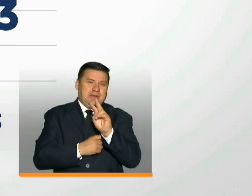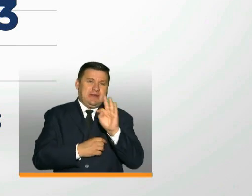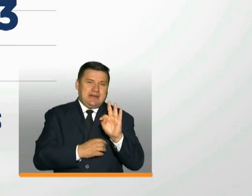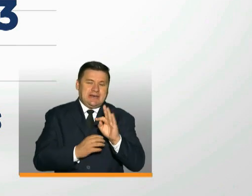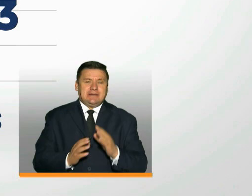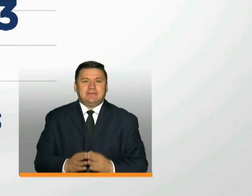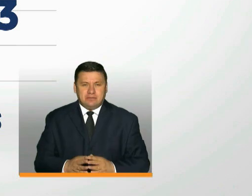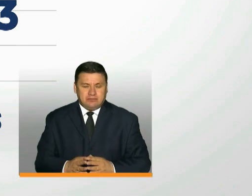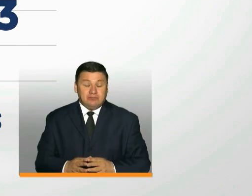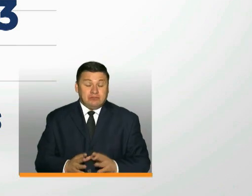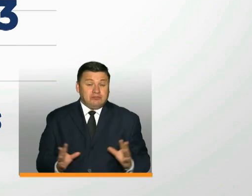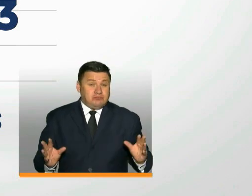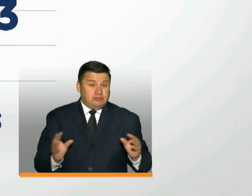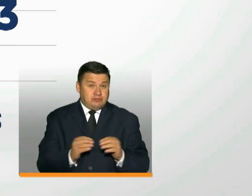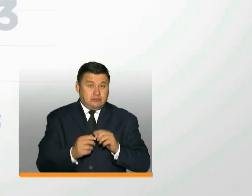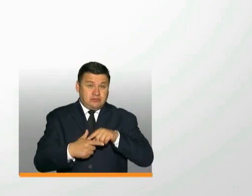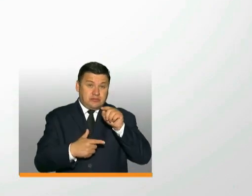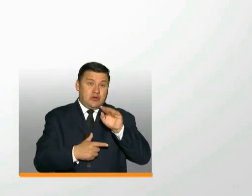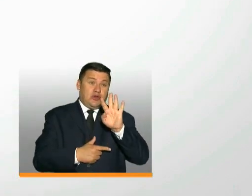397.623, de los cuales el